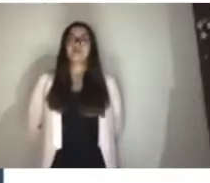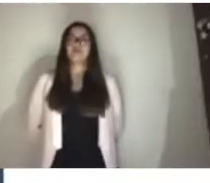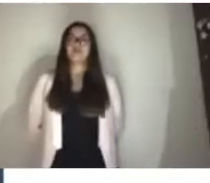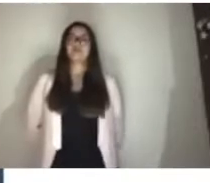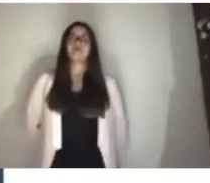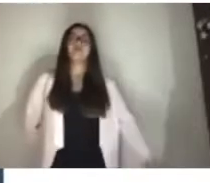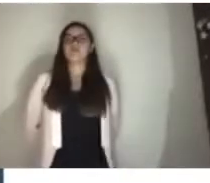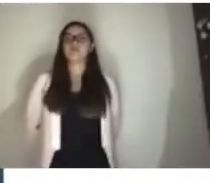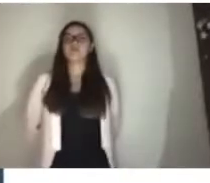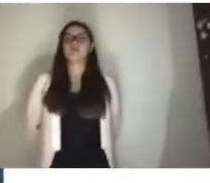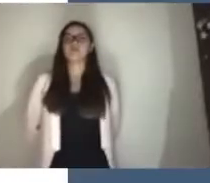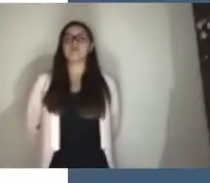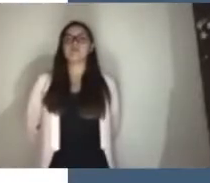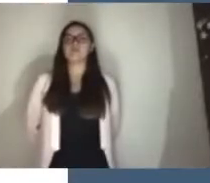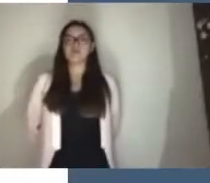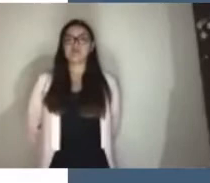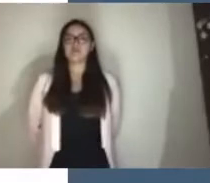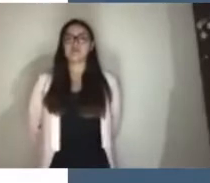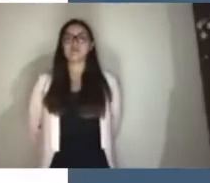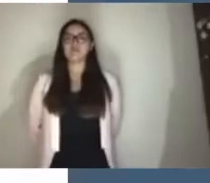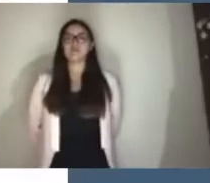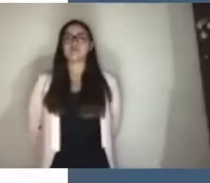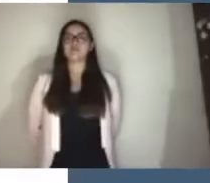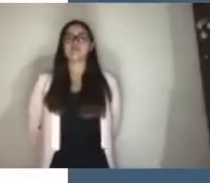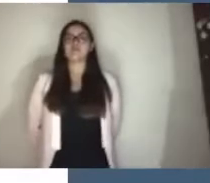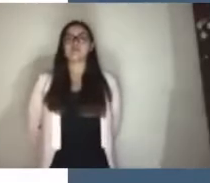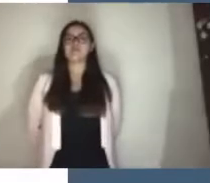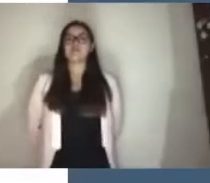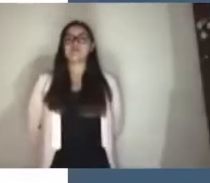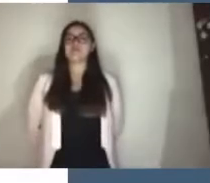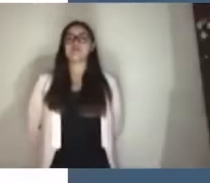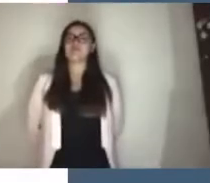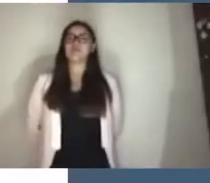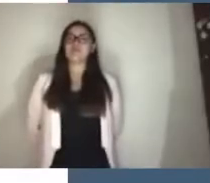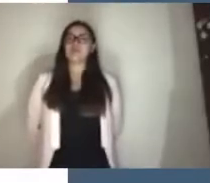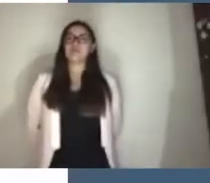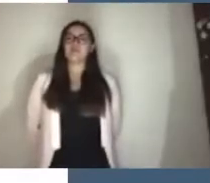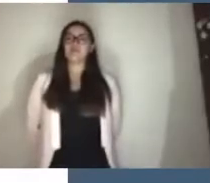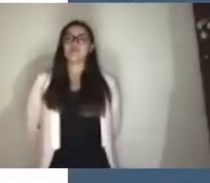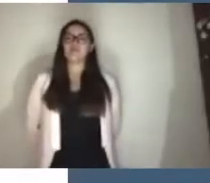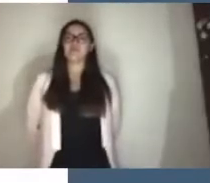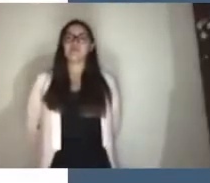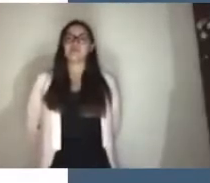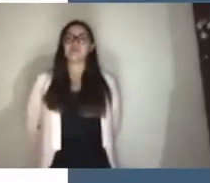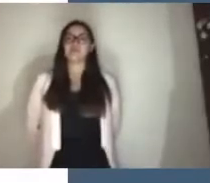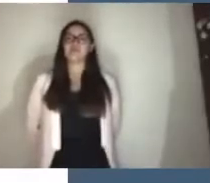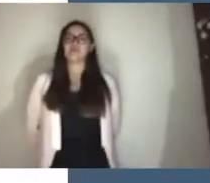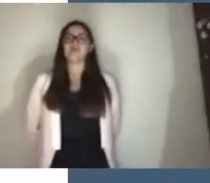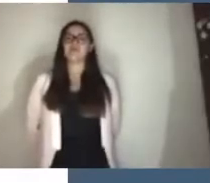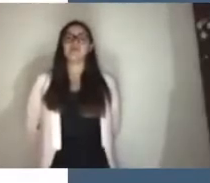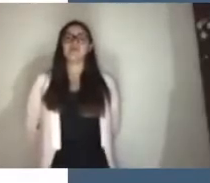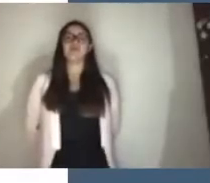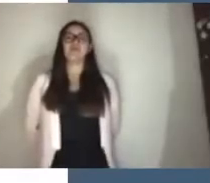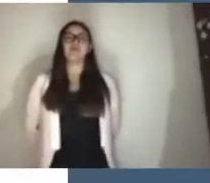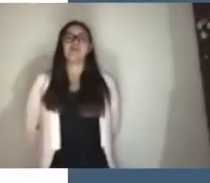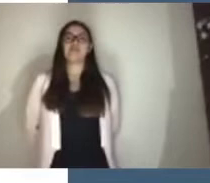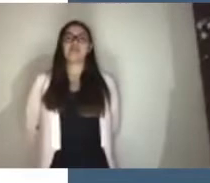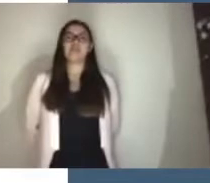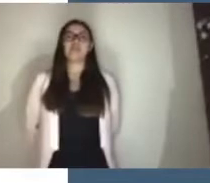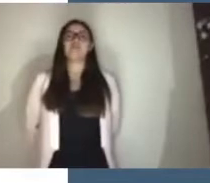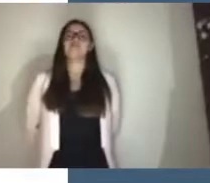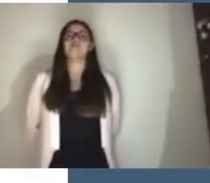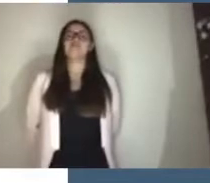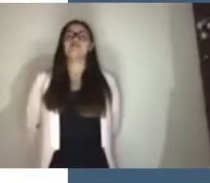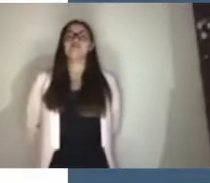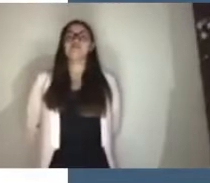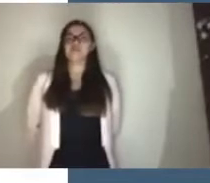estudio de casos y controles. Vamos primero a hablar de las generalidades de este estudio, es decir, el título, los autores, la significancia, el impacto. Luego vamos a hablar de